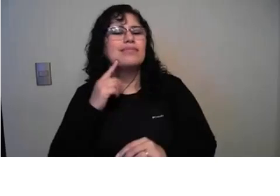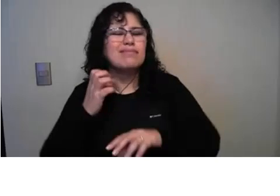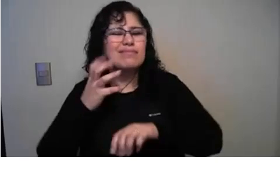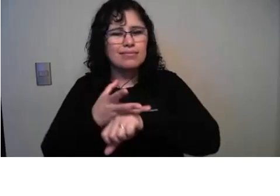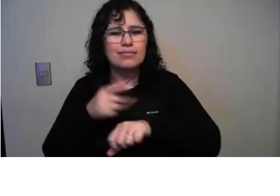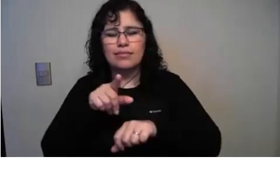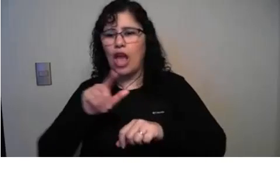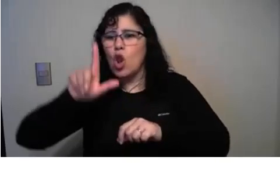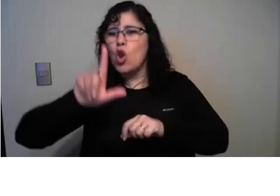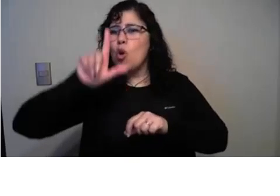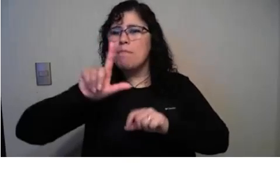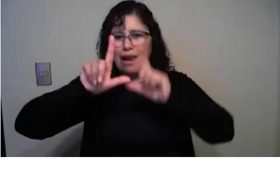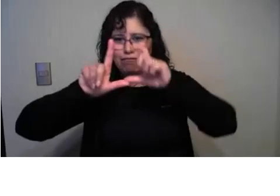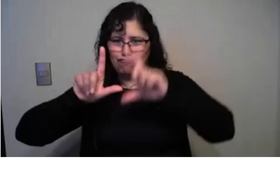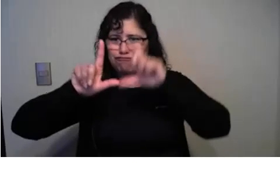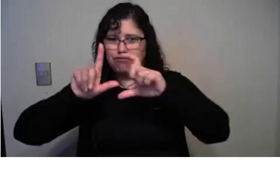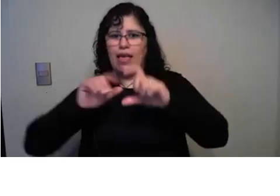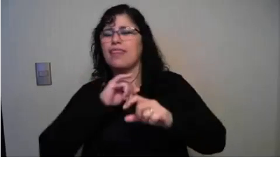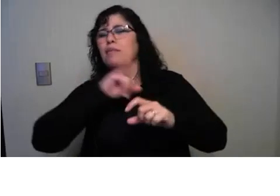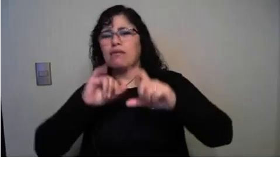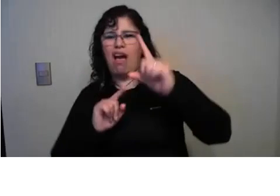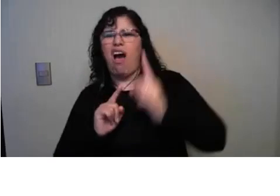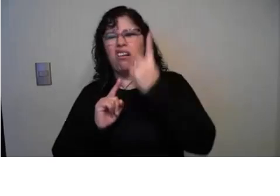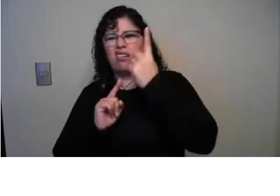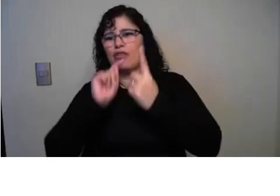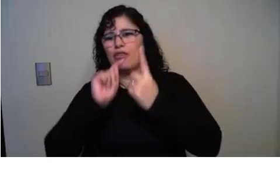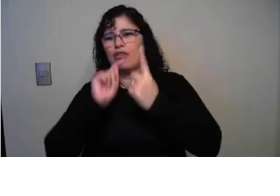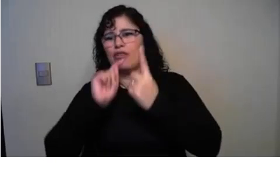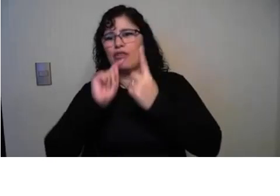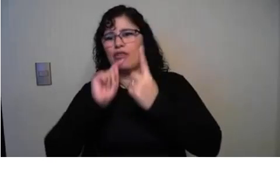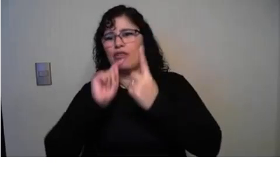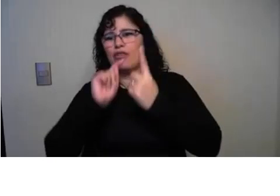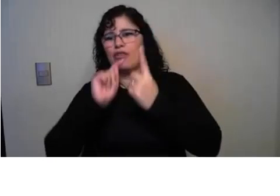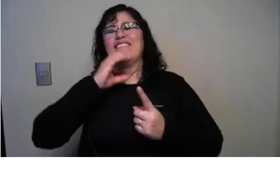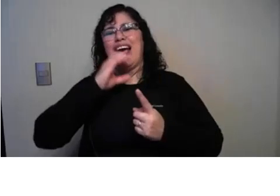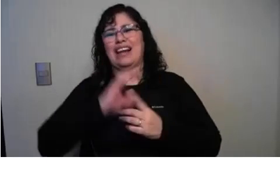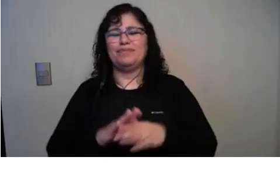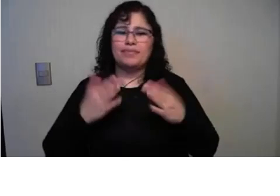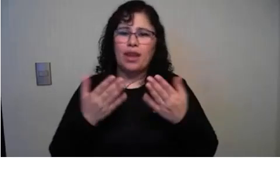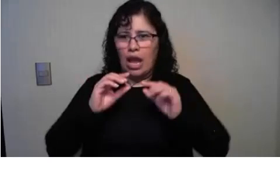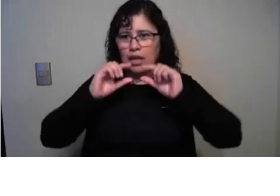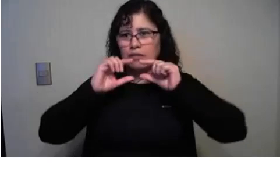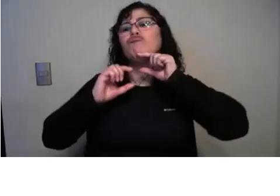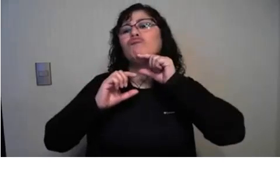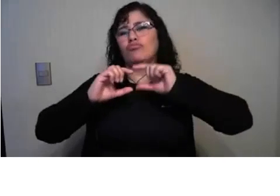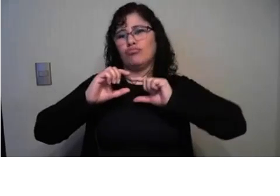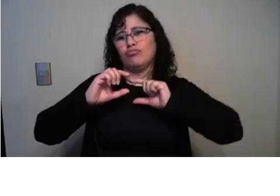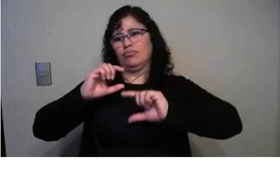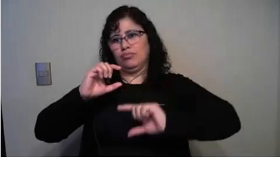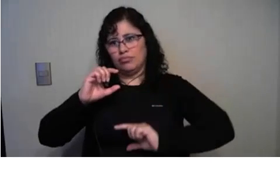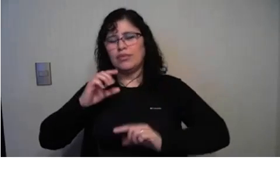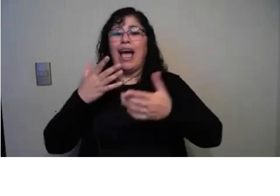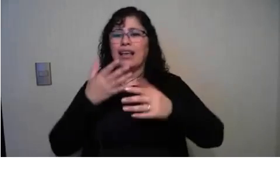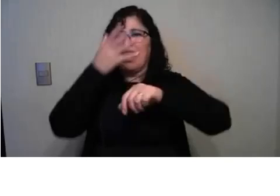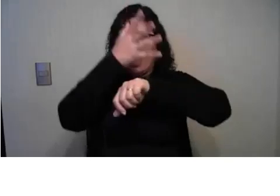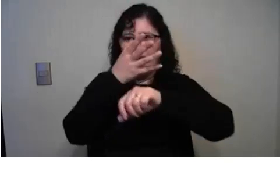lumbares. Y así sucesivamente torácicos y cervicales. Cada segmento medular se compone de una porción